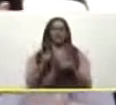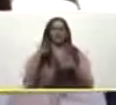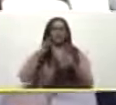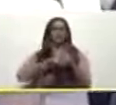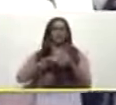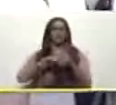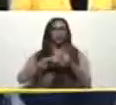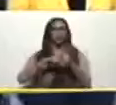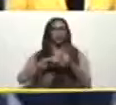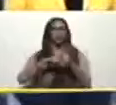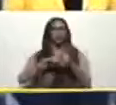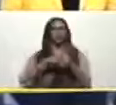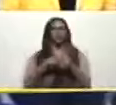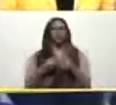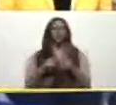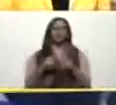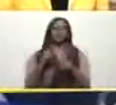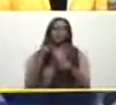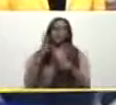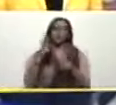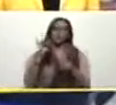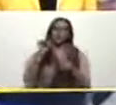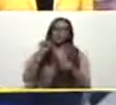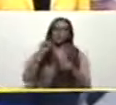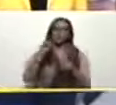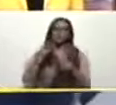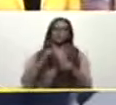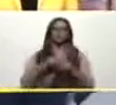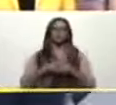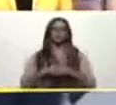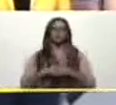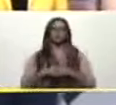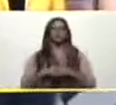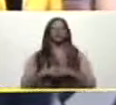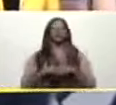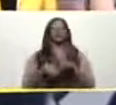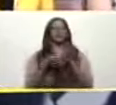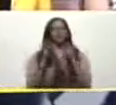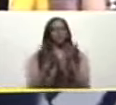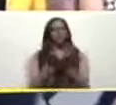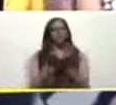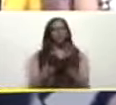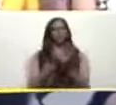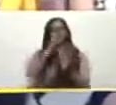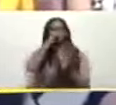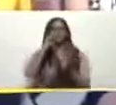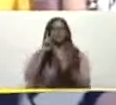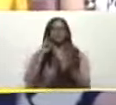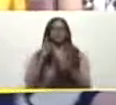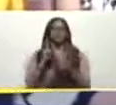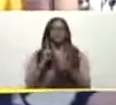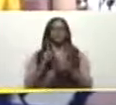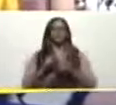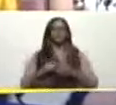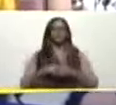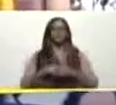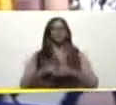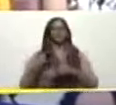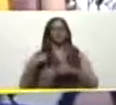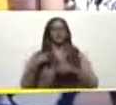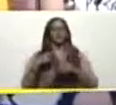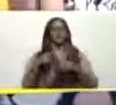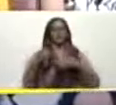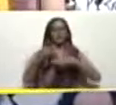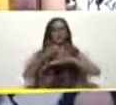articularse con los BRICS. El mundo de este siglo XXI tiene un